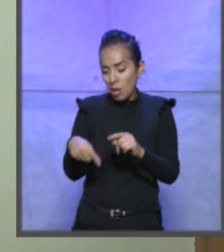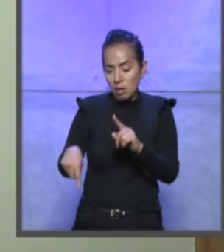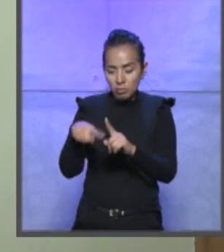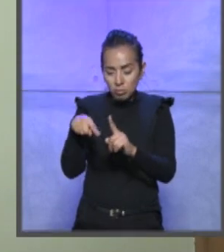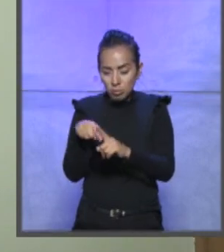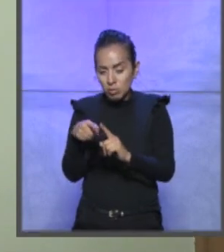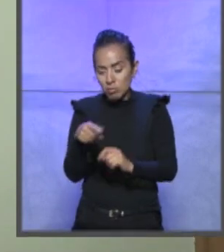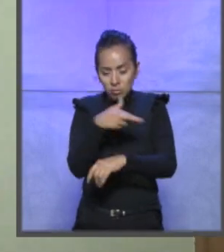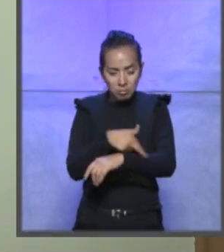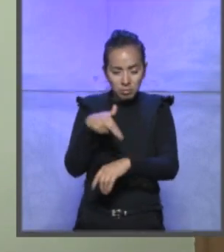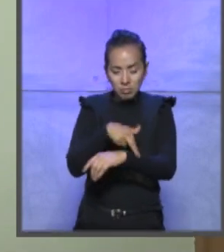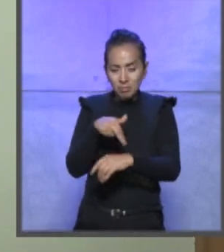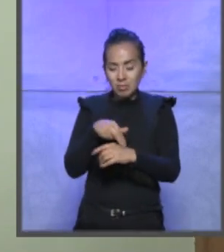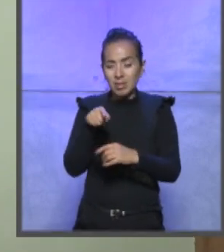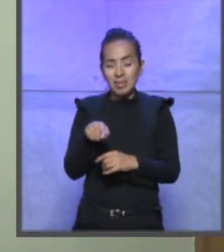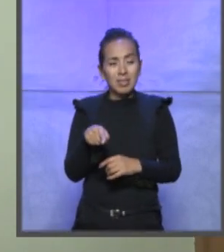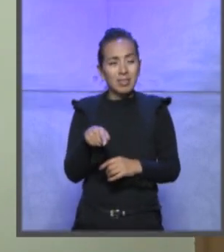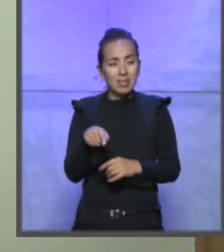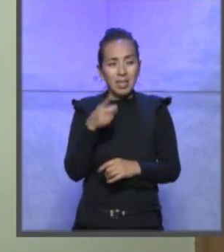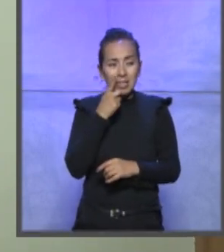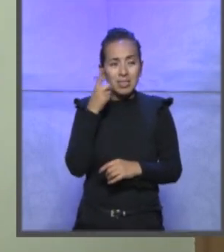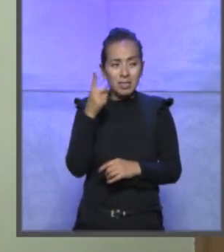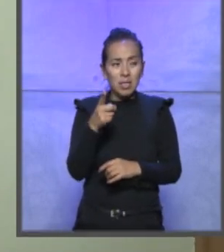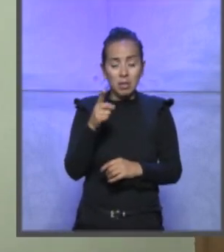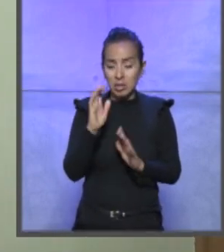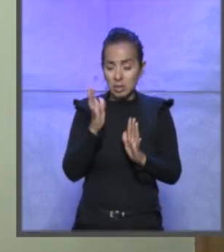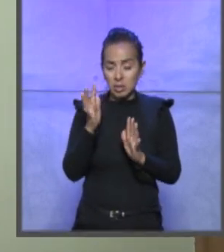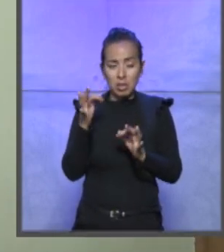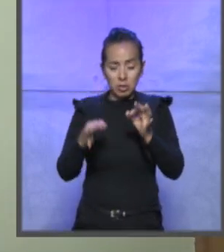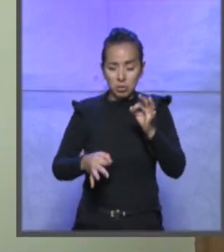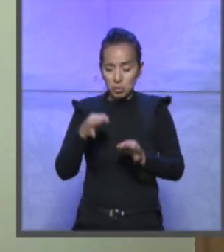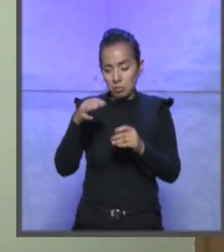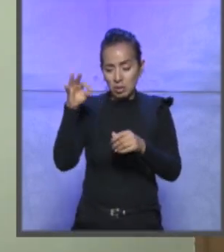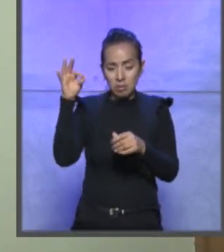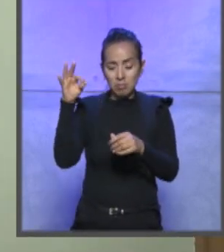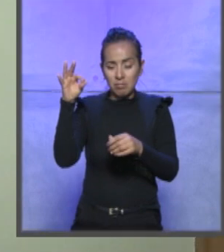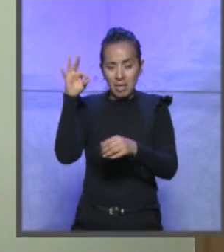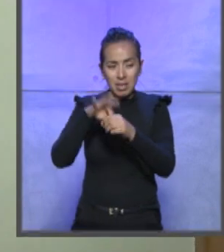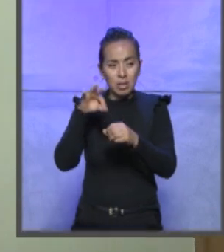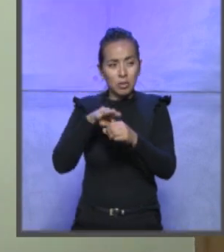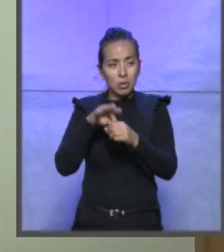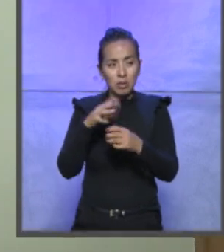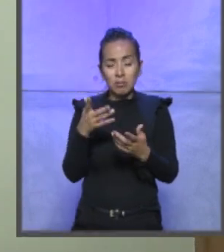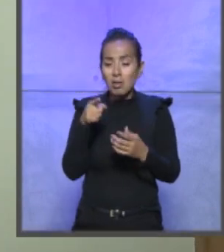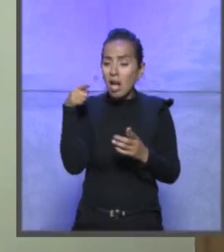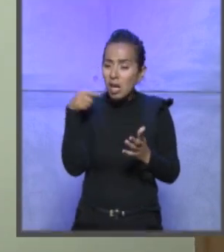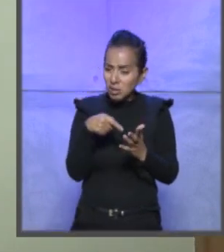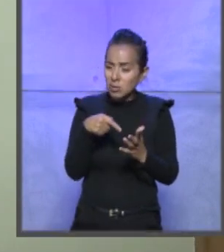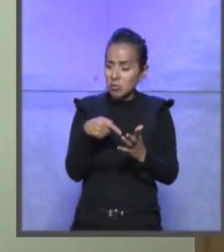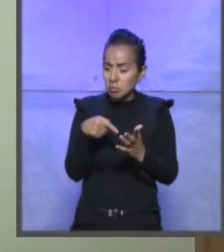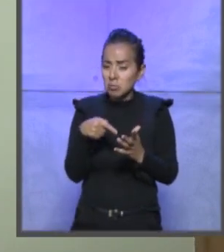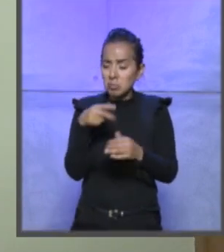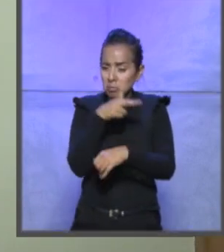afirmativas, bien lo estipulabas tú en el acuerdo que aprobamos en el Tribunal Electoral y que dio como